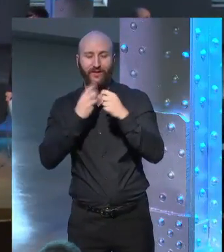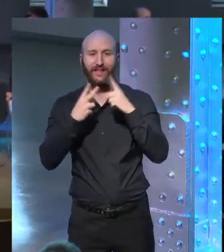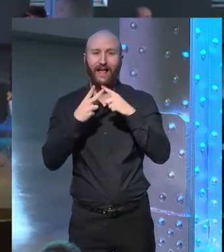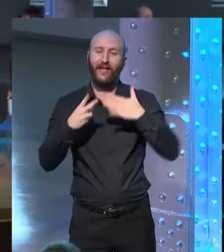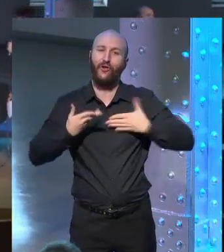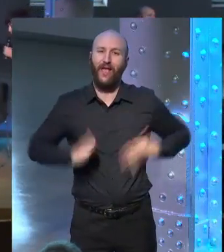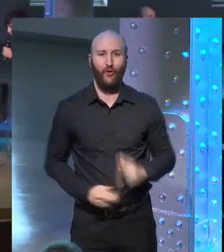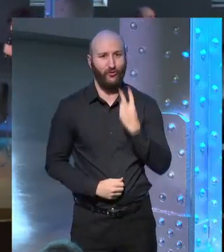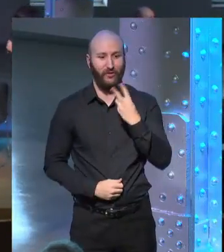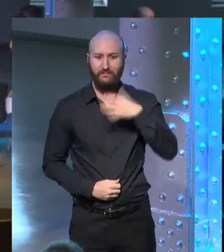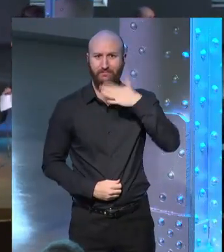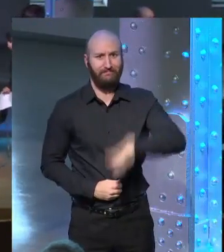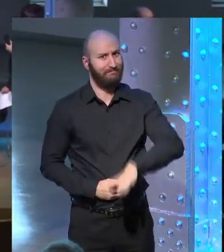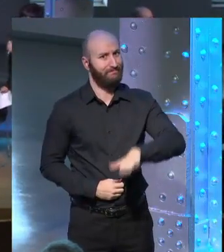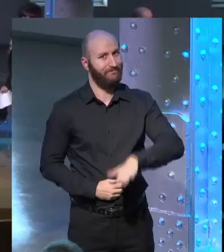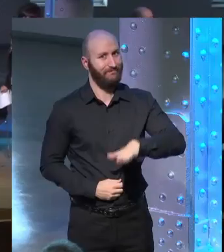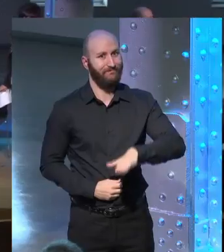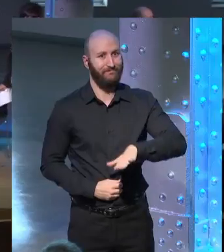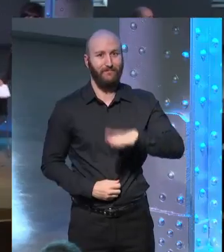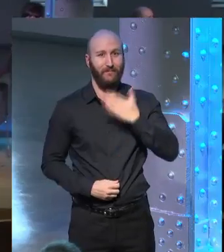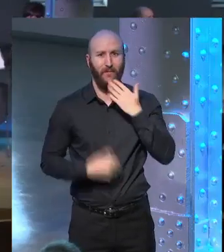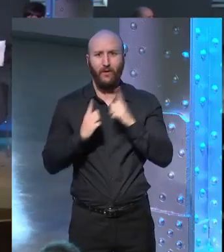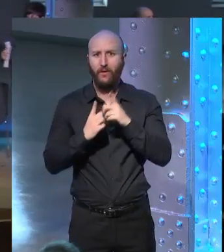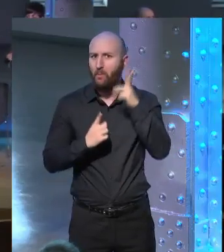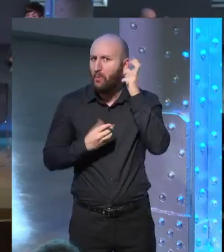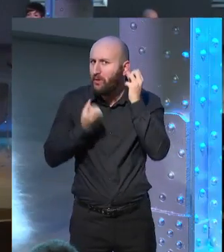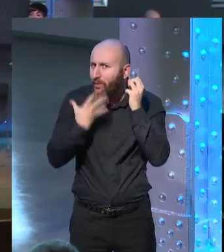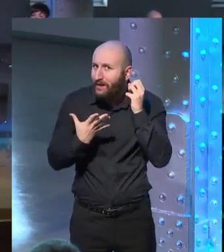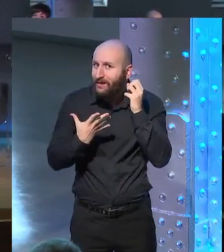2 niños muy pequeños, pero que... ¿Se oye bien? Sí.